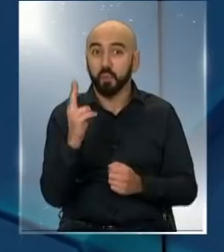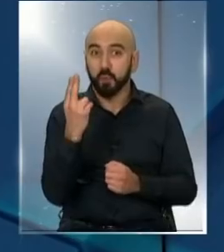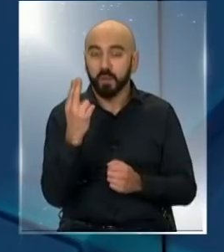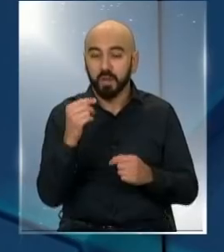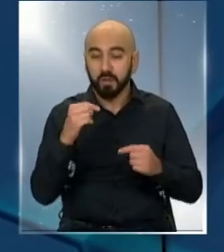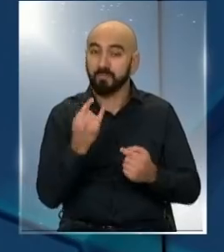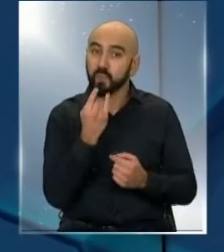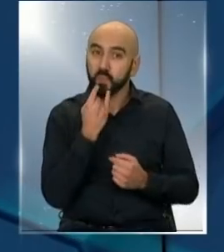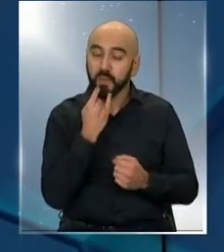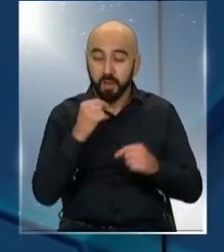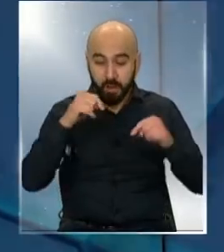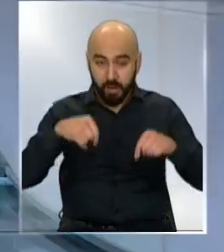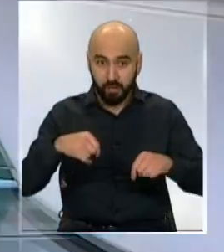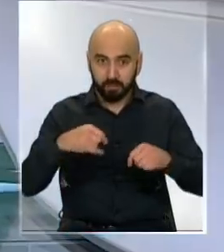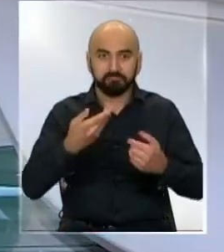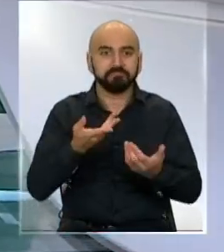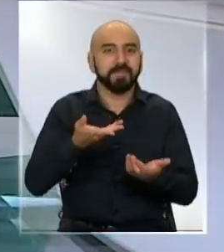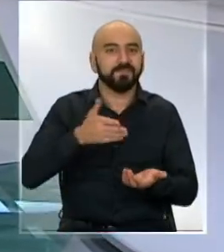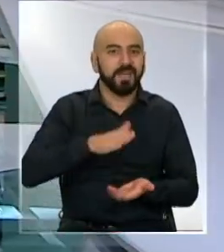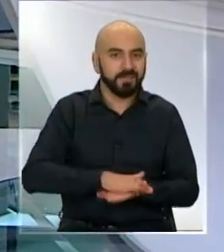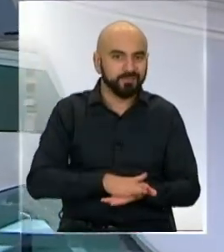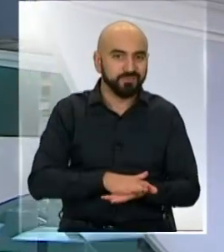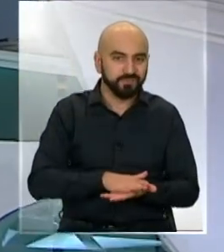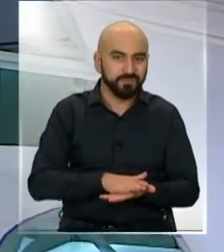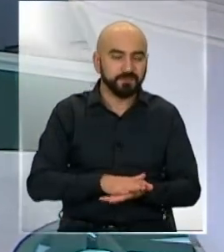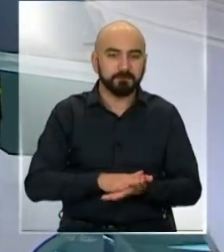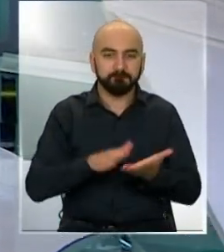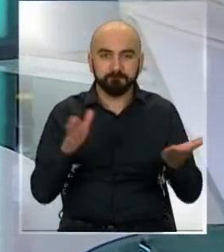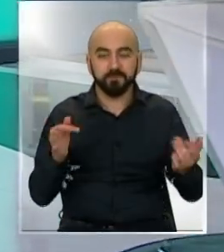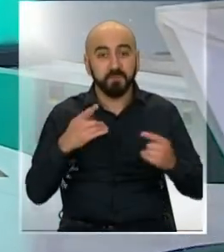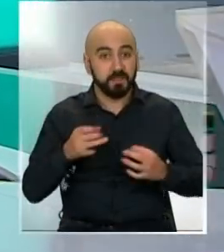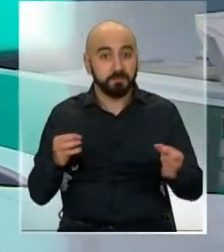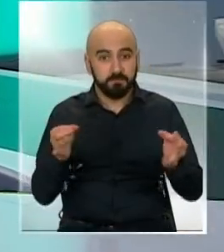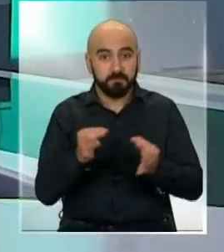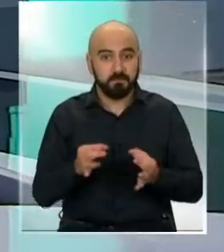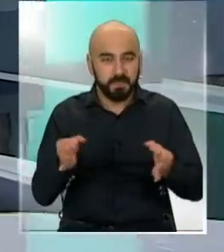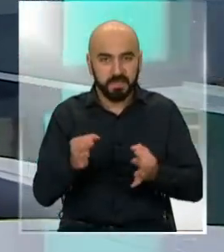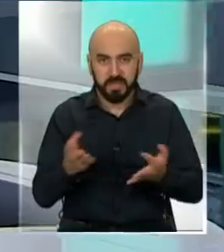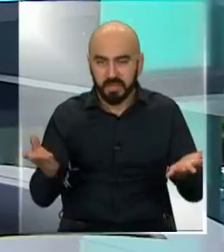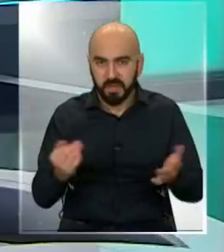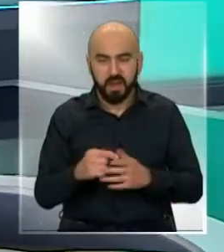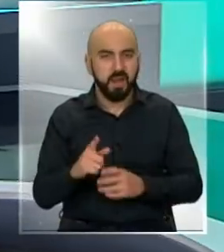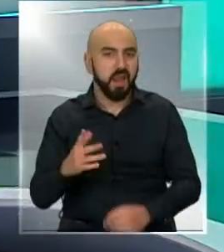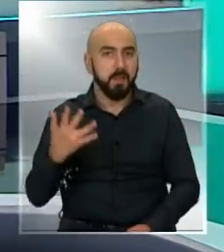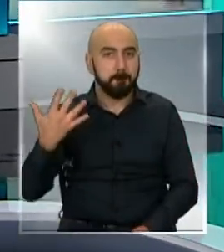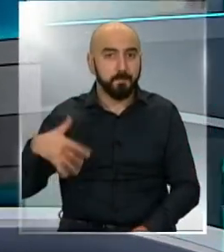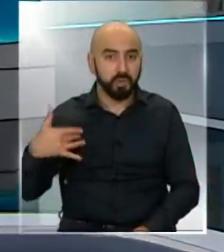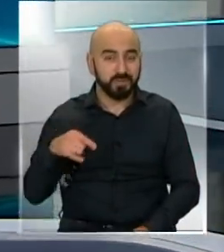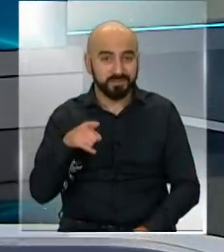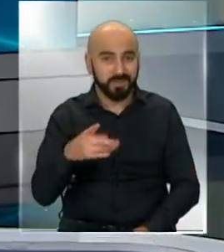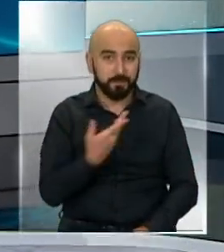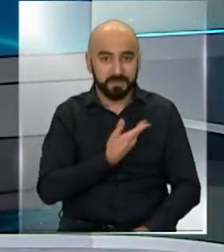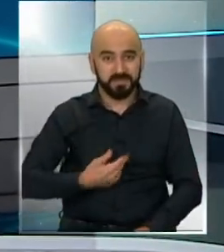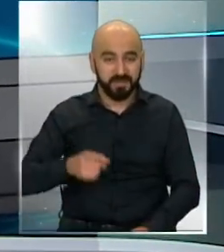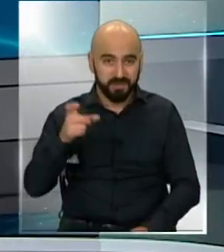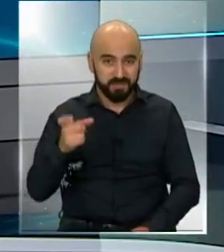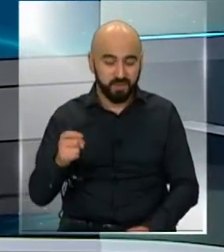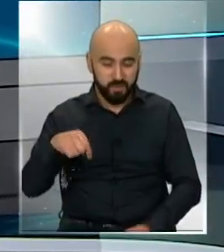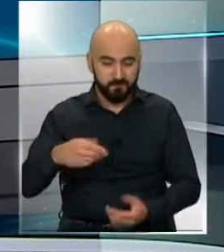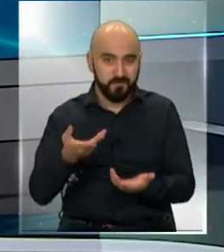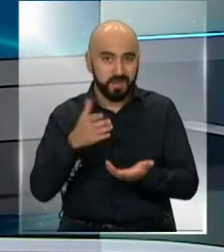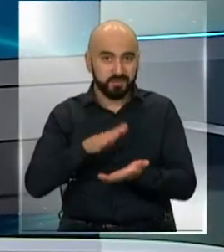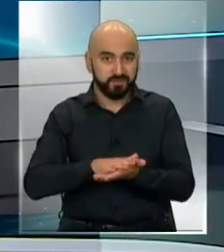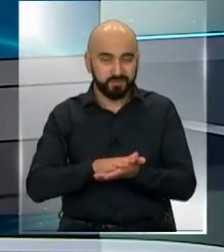el mundo, Mariana, para que tú puedas explayarte mucho más y le expliques a la gente la importancia que tuvo este presidente que hoy falleció. Sí, es